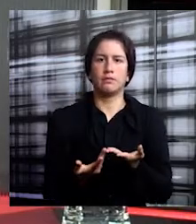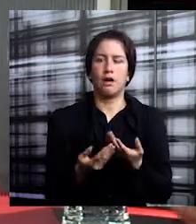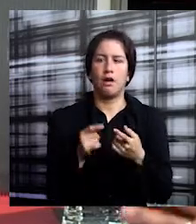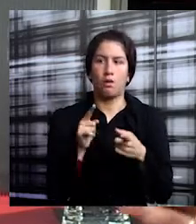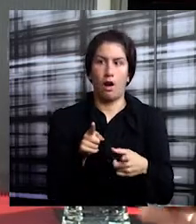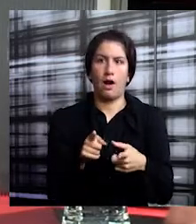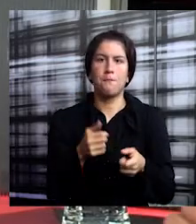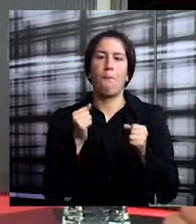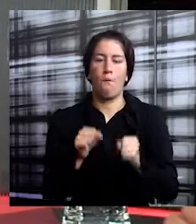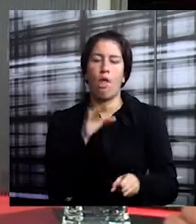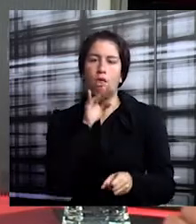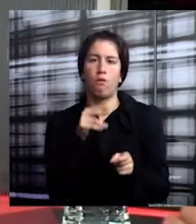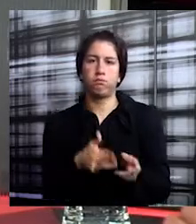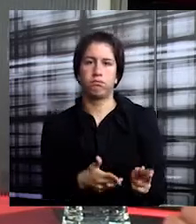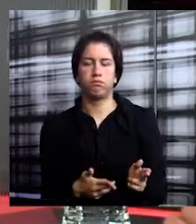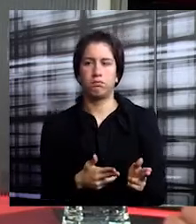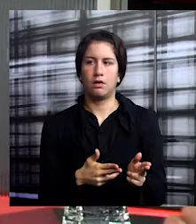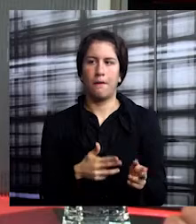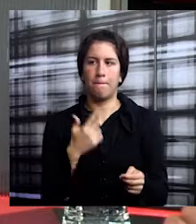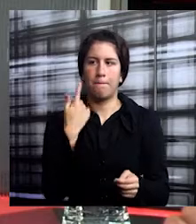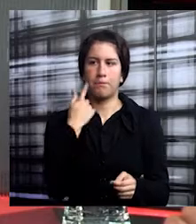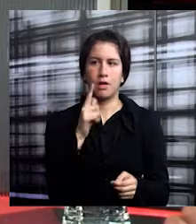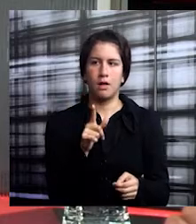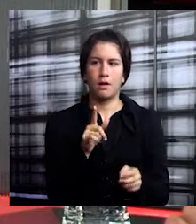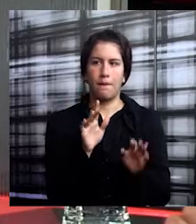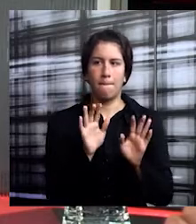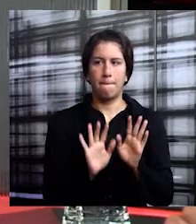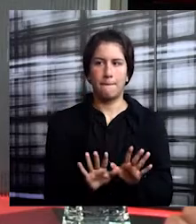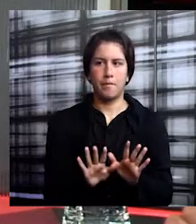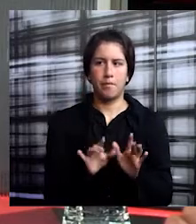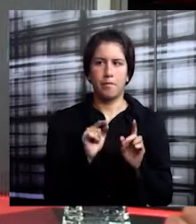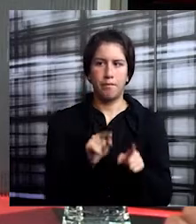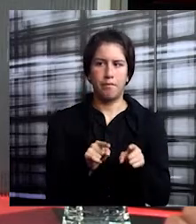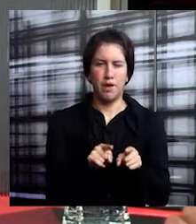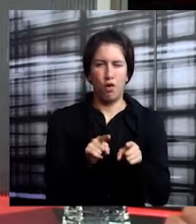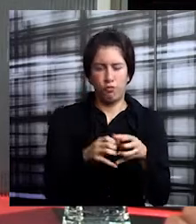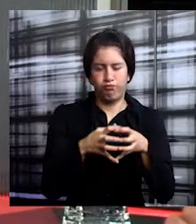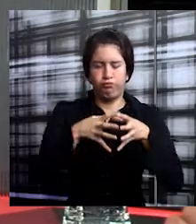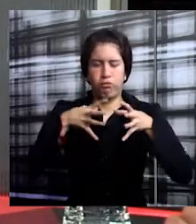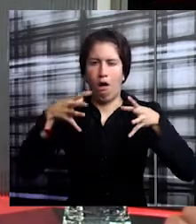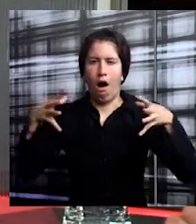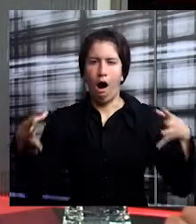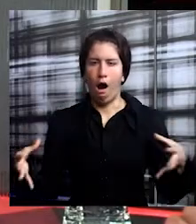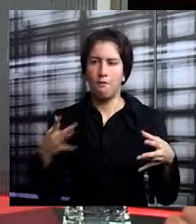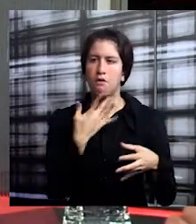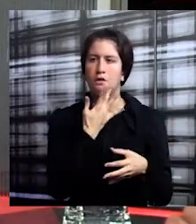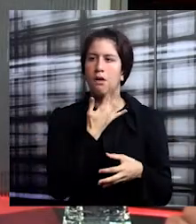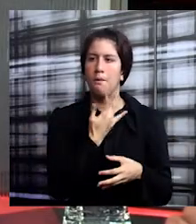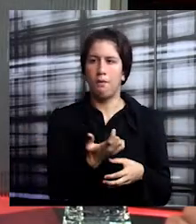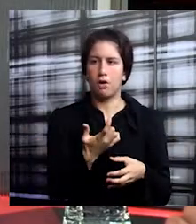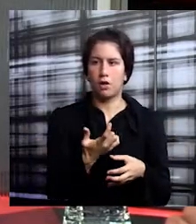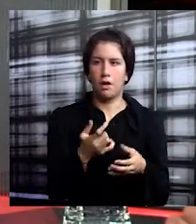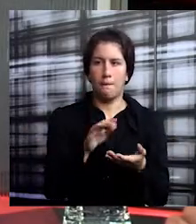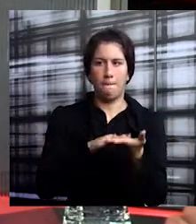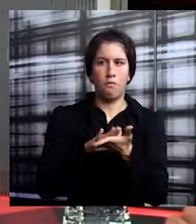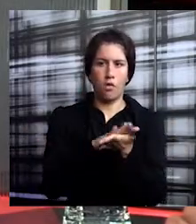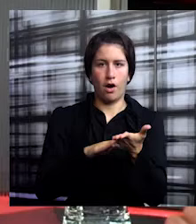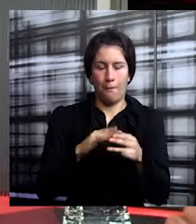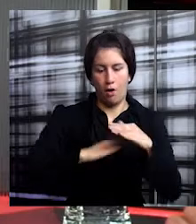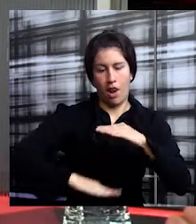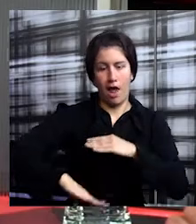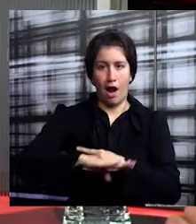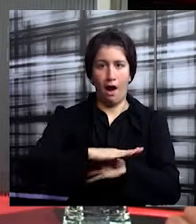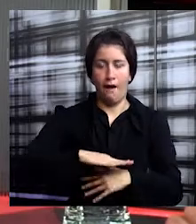eso? Eso produce un margen de apreciación demasiado amplio, porque incluso puede, por ejemplo, partiendo de la base que no se va a reprimir a un